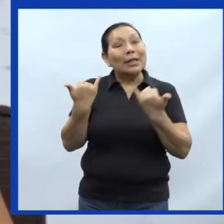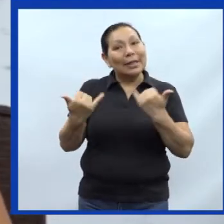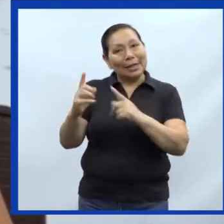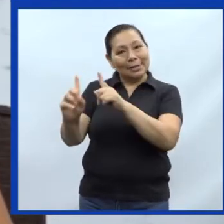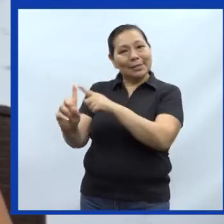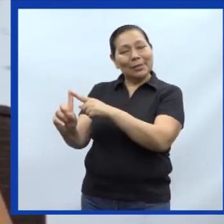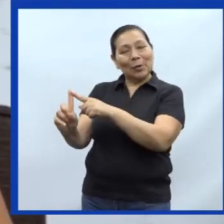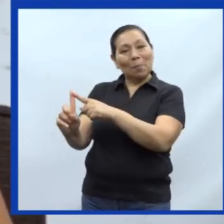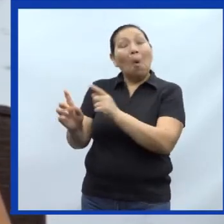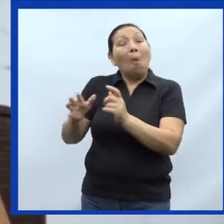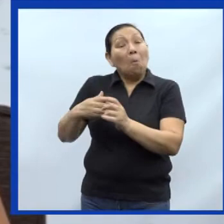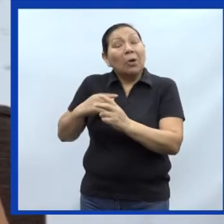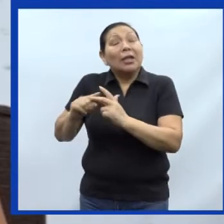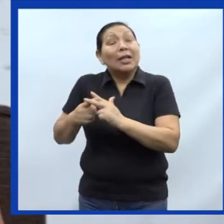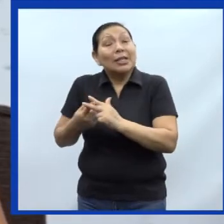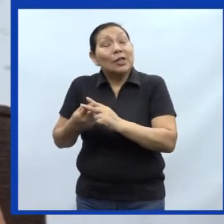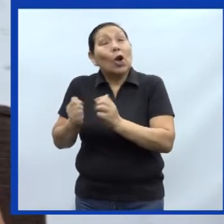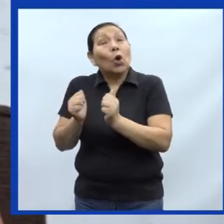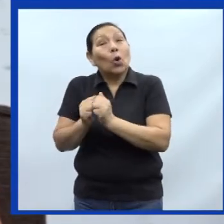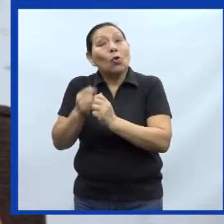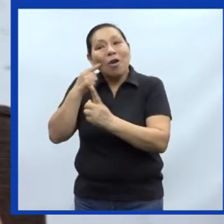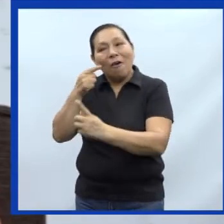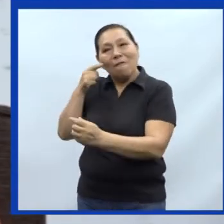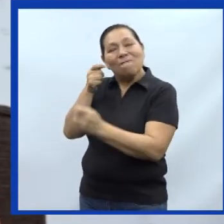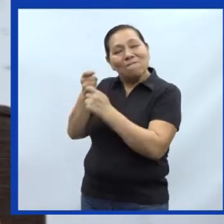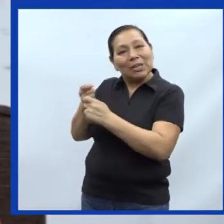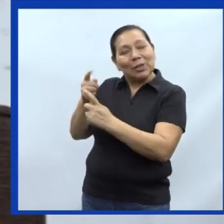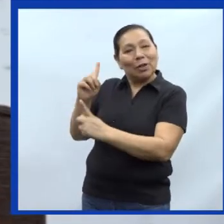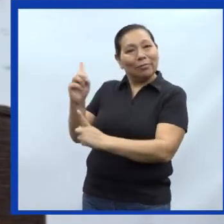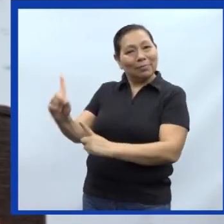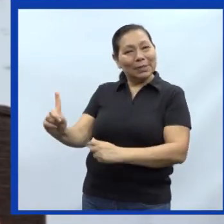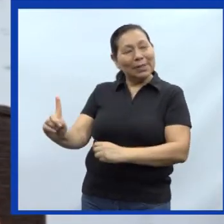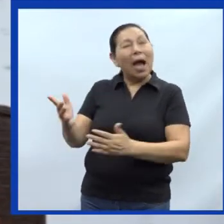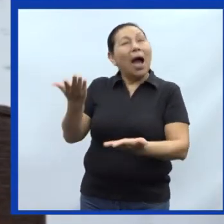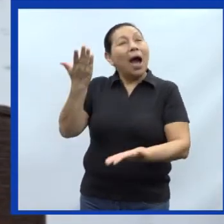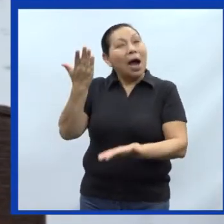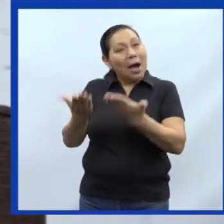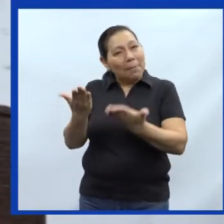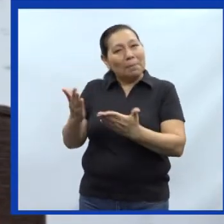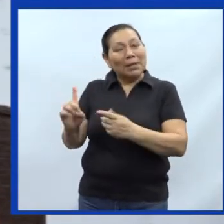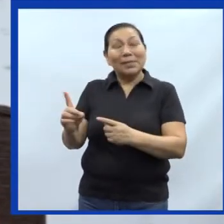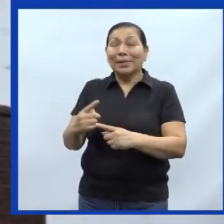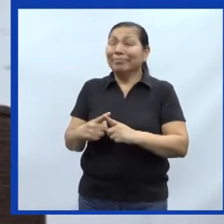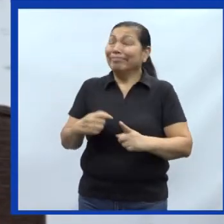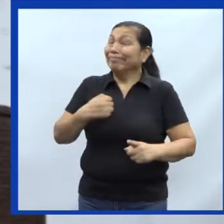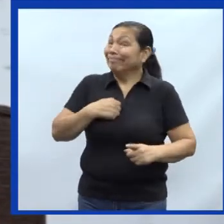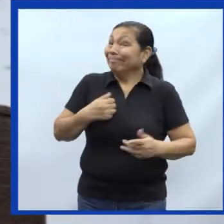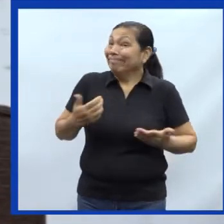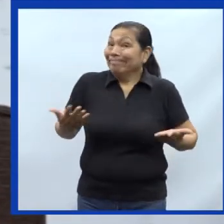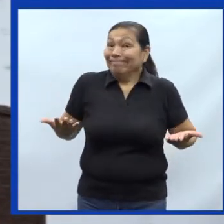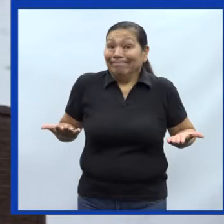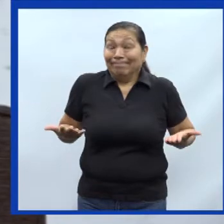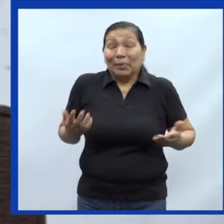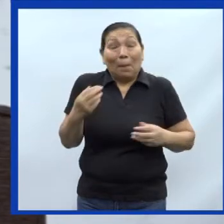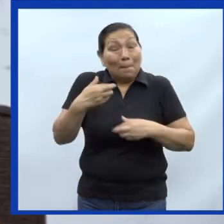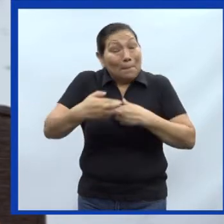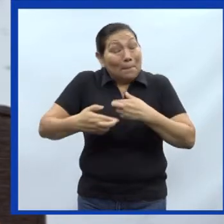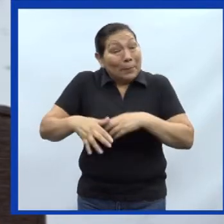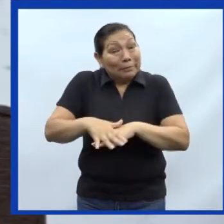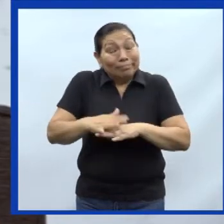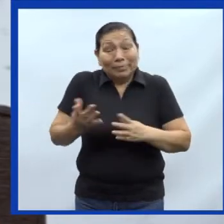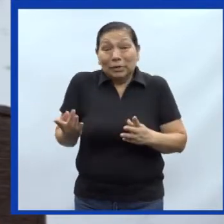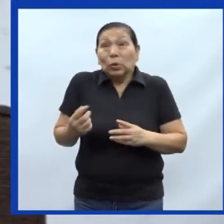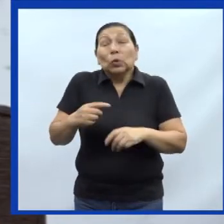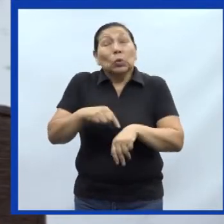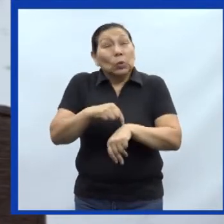de amparo pueden iniciarse con una amenaza, pero es tan a veces desgraciadamente todavía, dada la carga procesal,